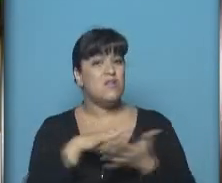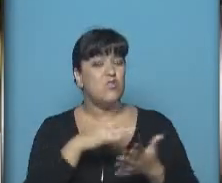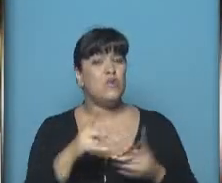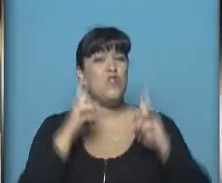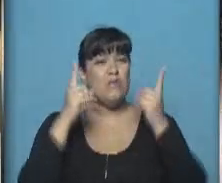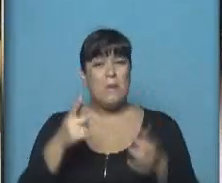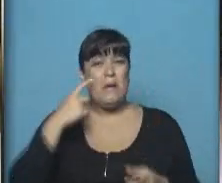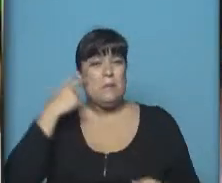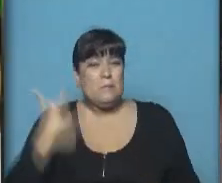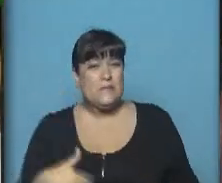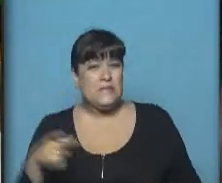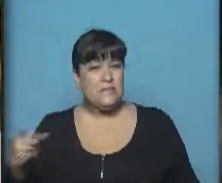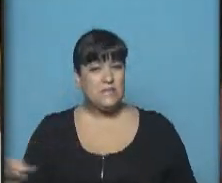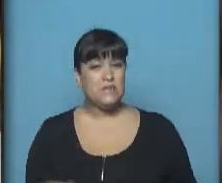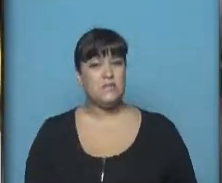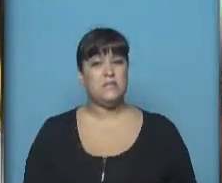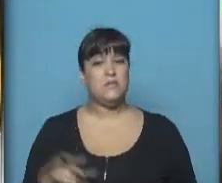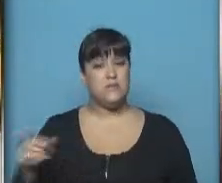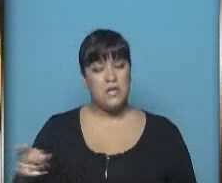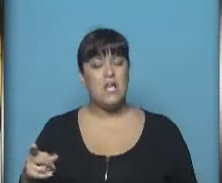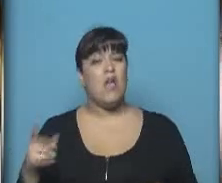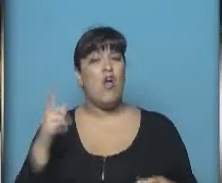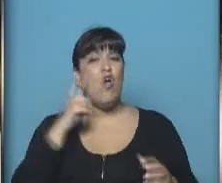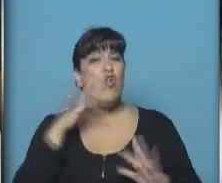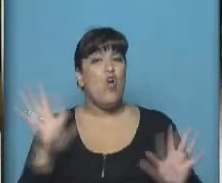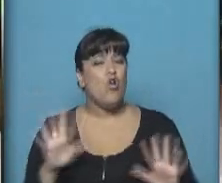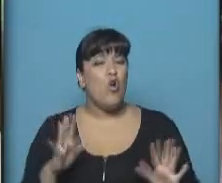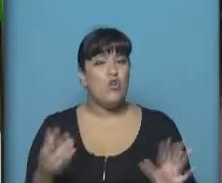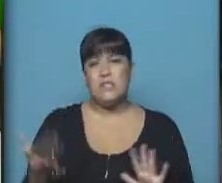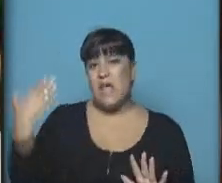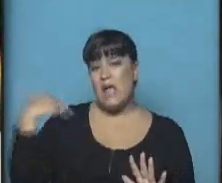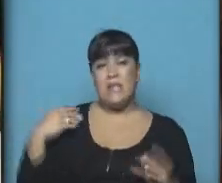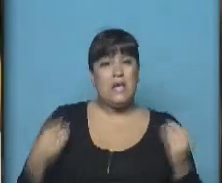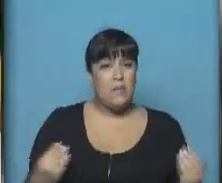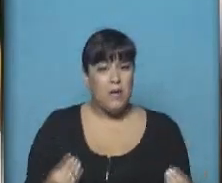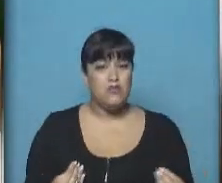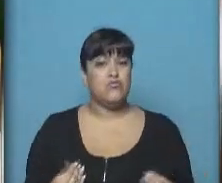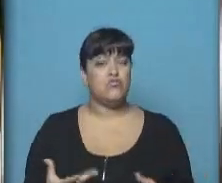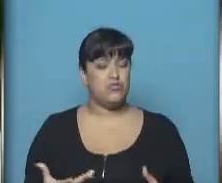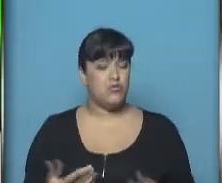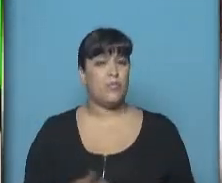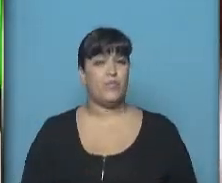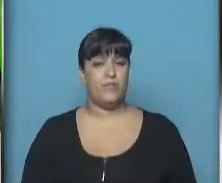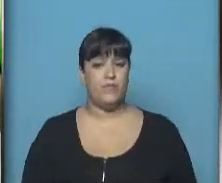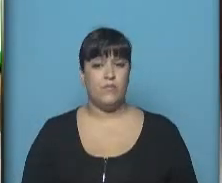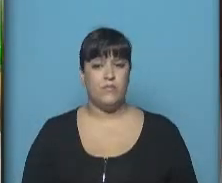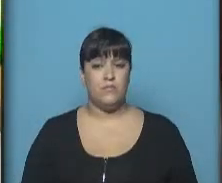también de vergüenza y de desconocimiento de lo que había pasado, de la magnitud más que nada.